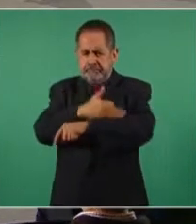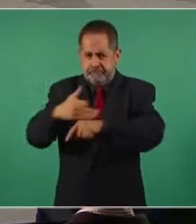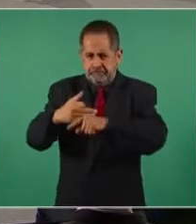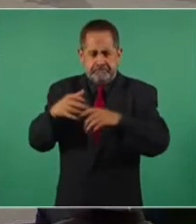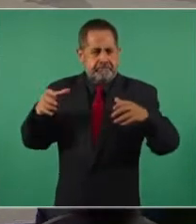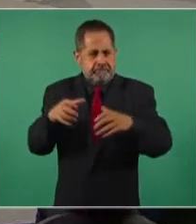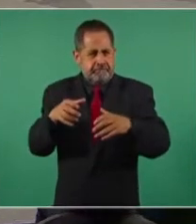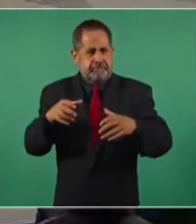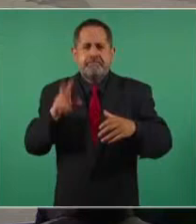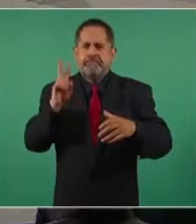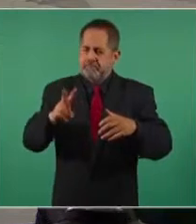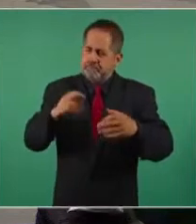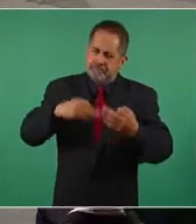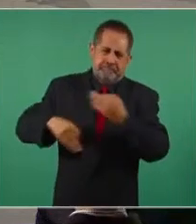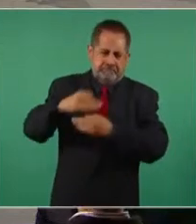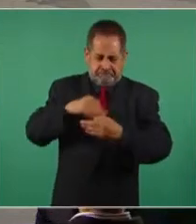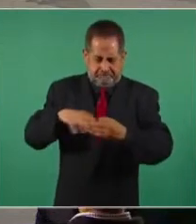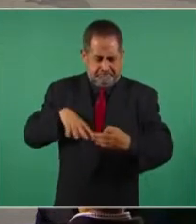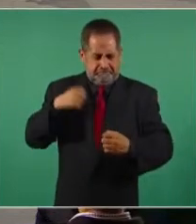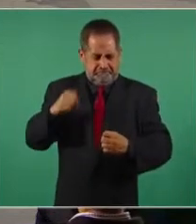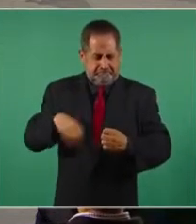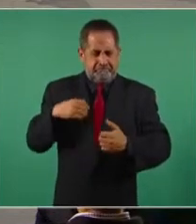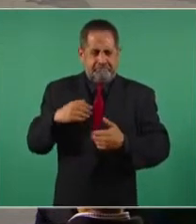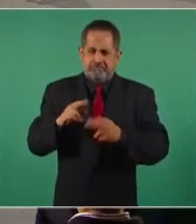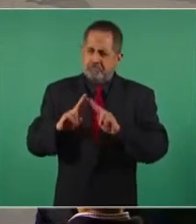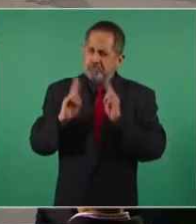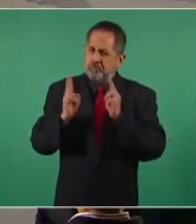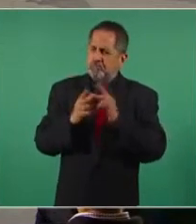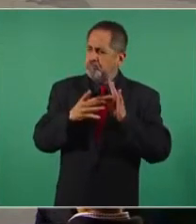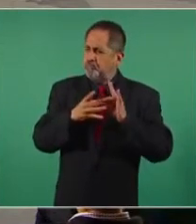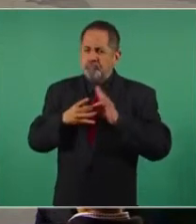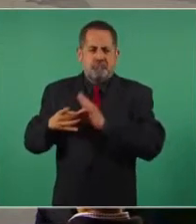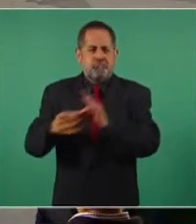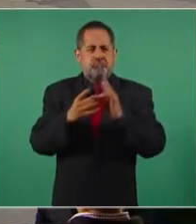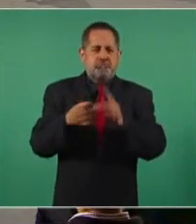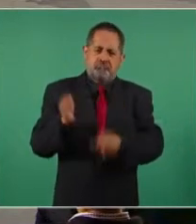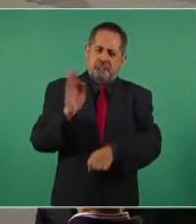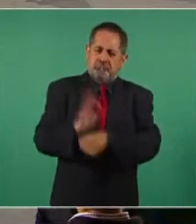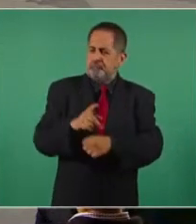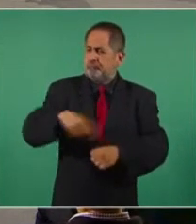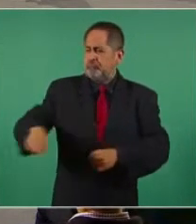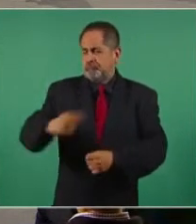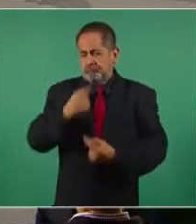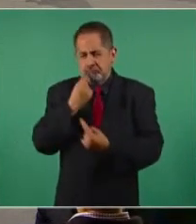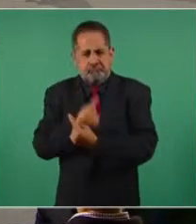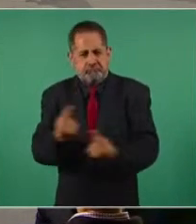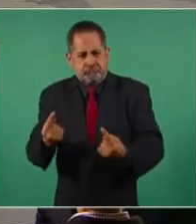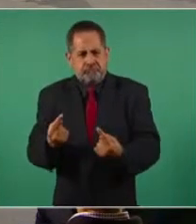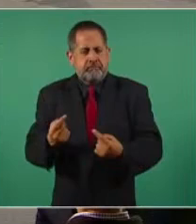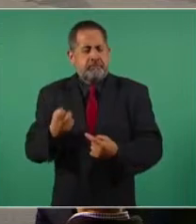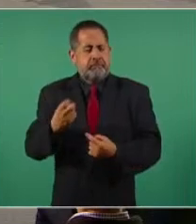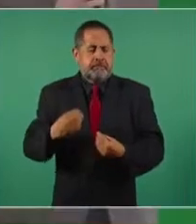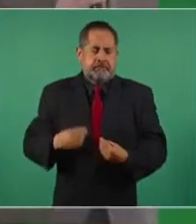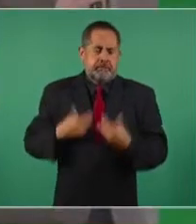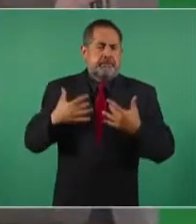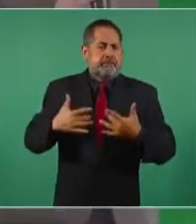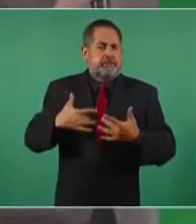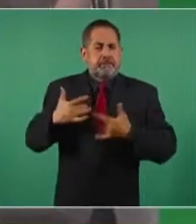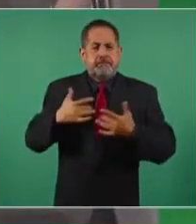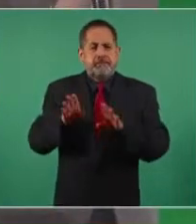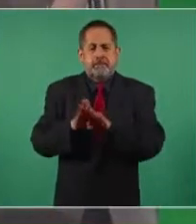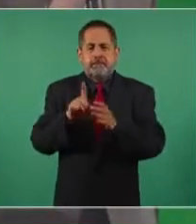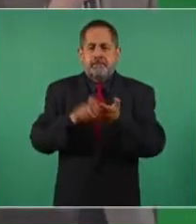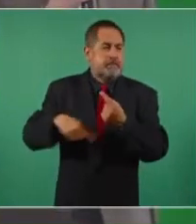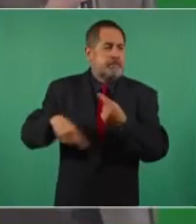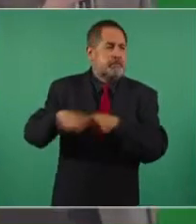haremos un ejercicio de unidad en beneficio de todos nuestros niños con emoción darles